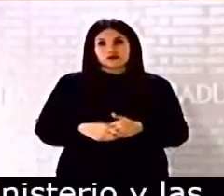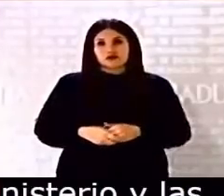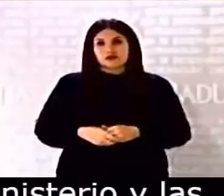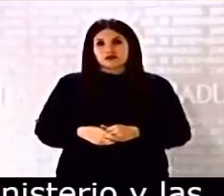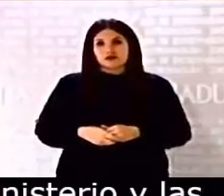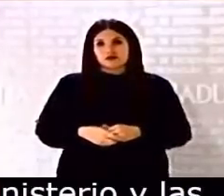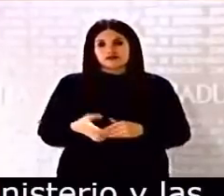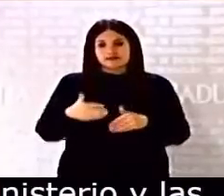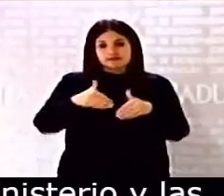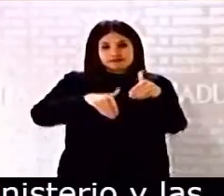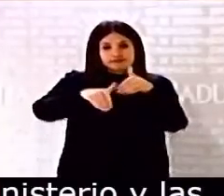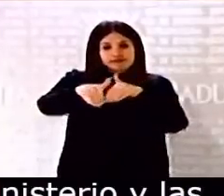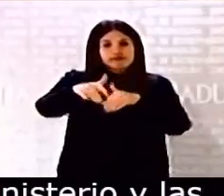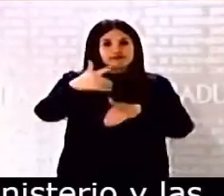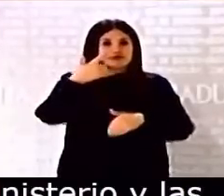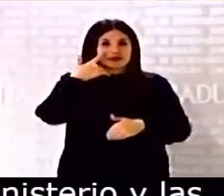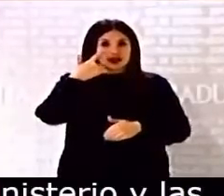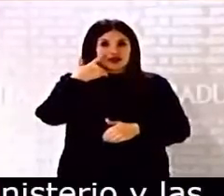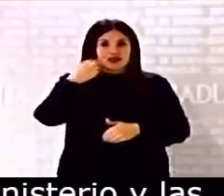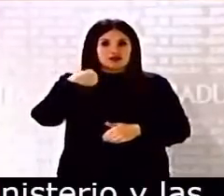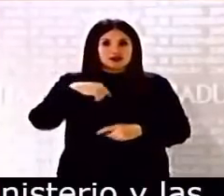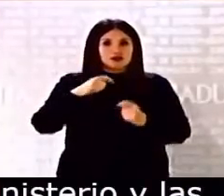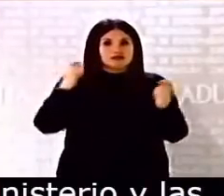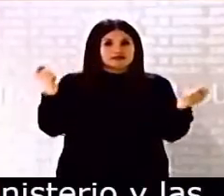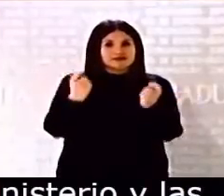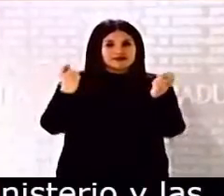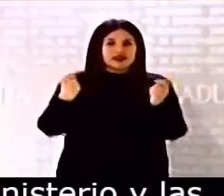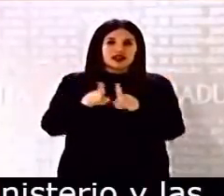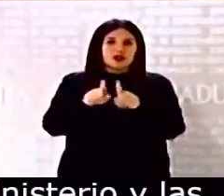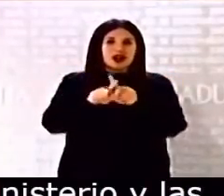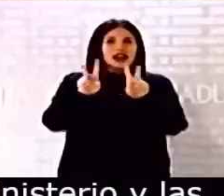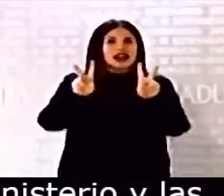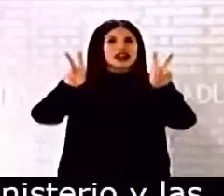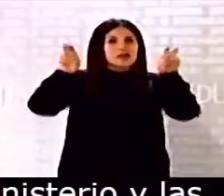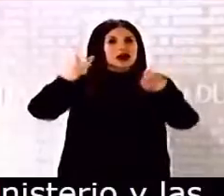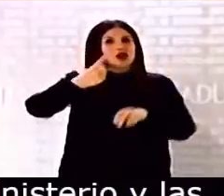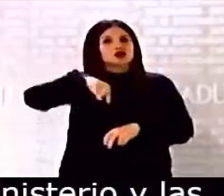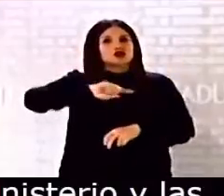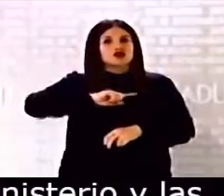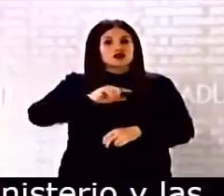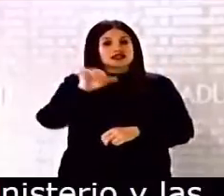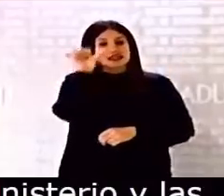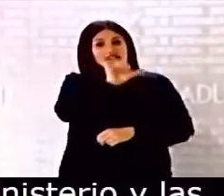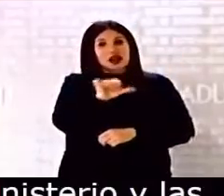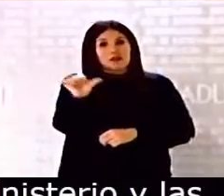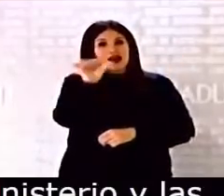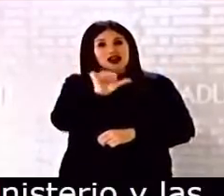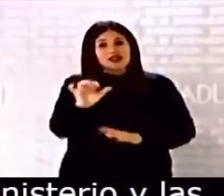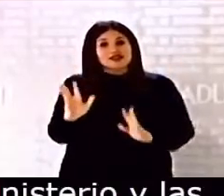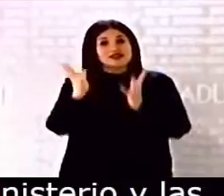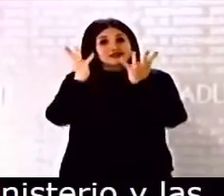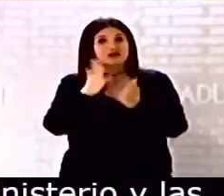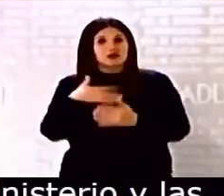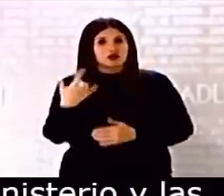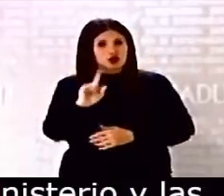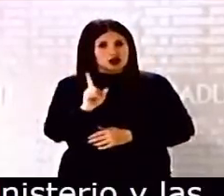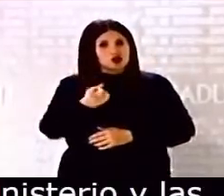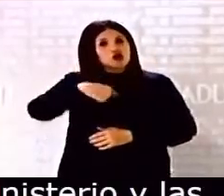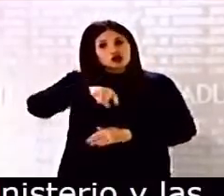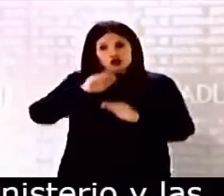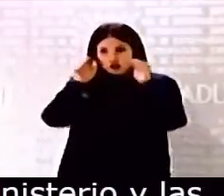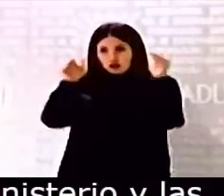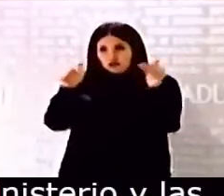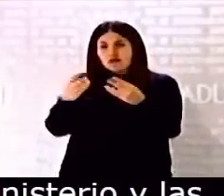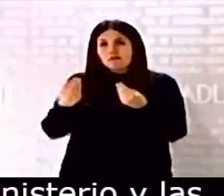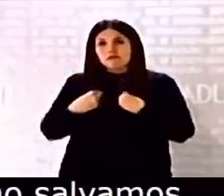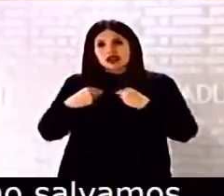que seamos capaces de lanzar ese lema de que no salvamos semanas, sino que salvamos vidas.